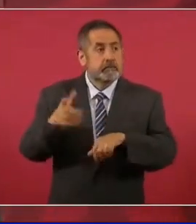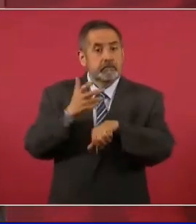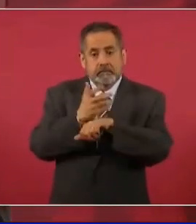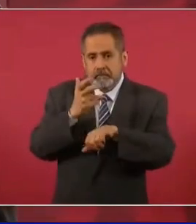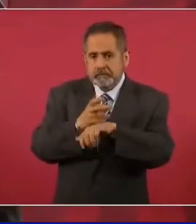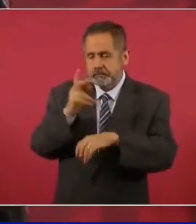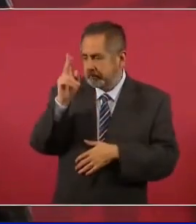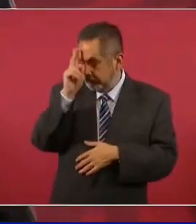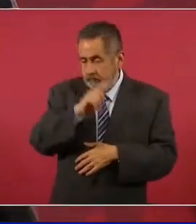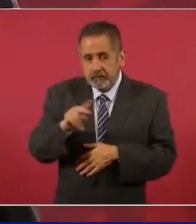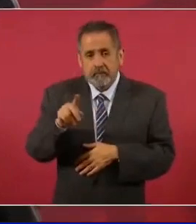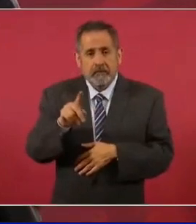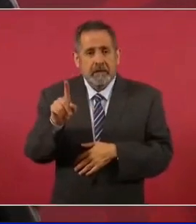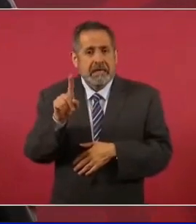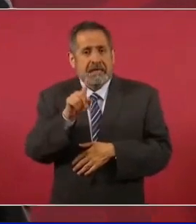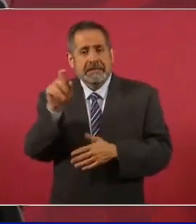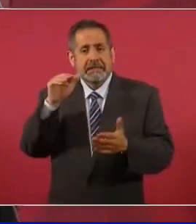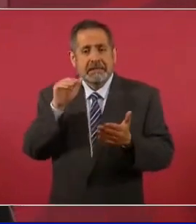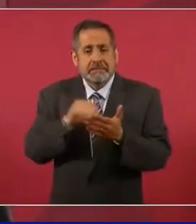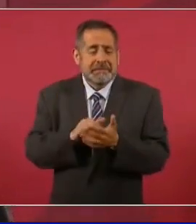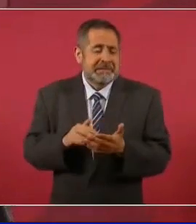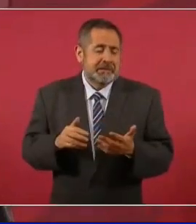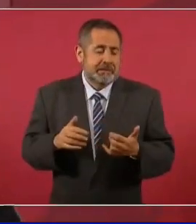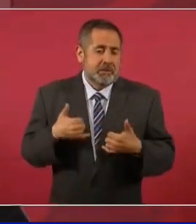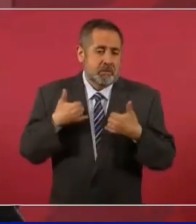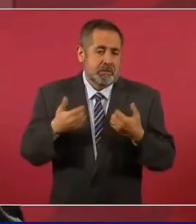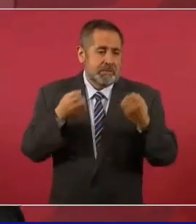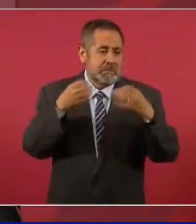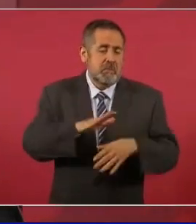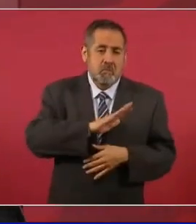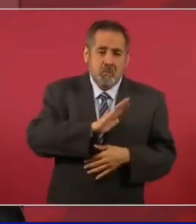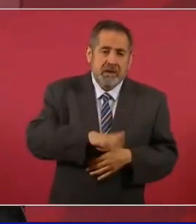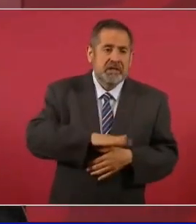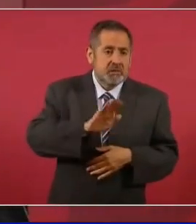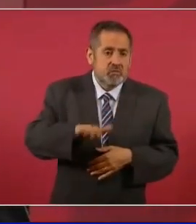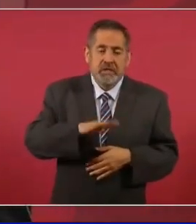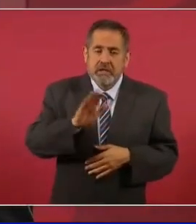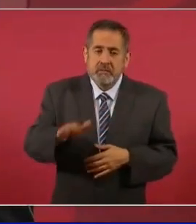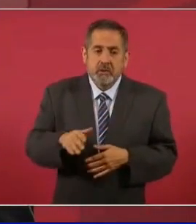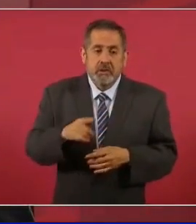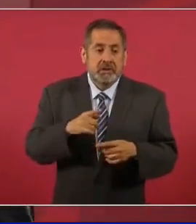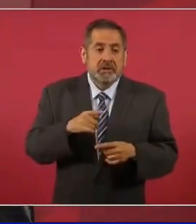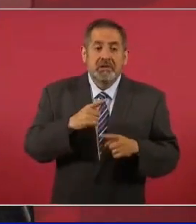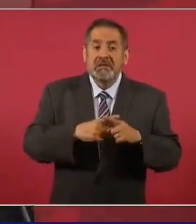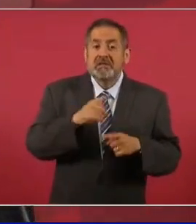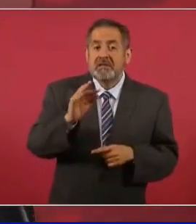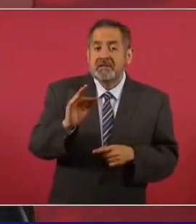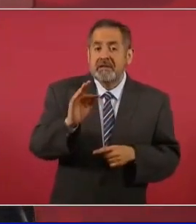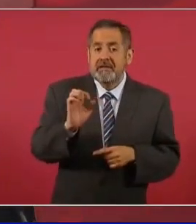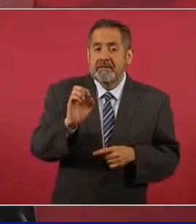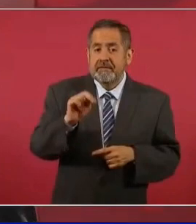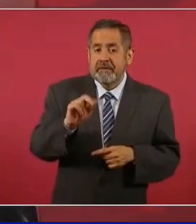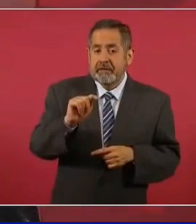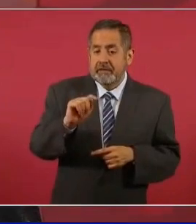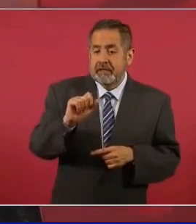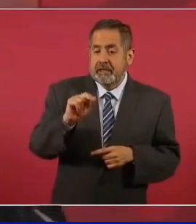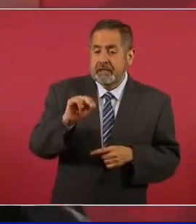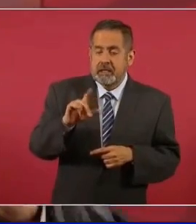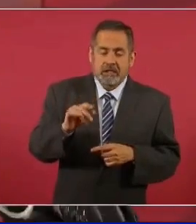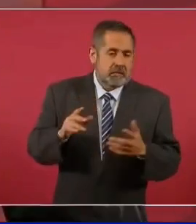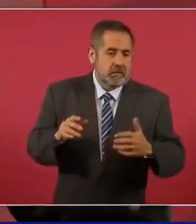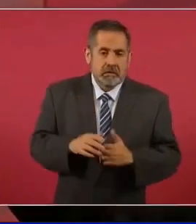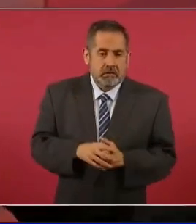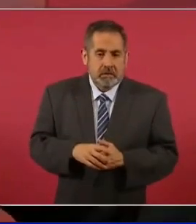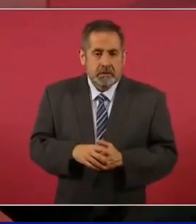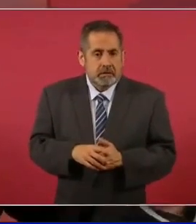más de 100.000 muertes por fentanil los